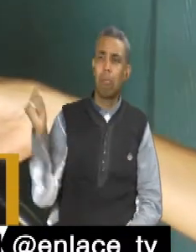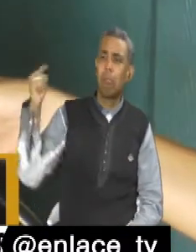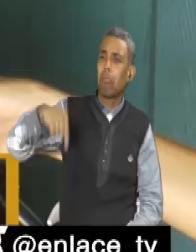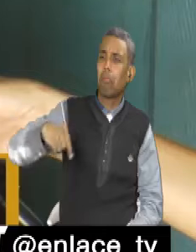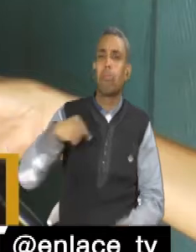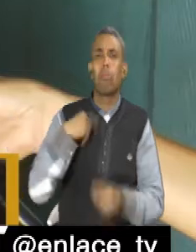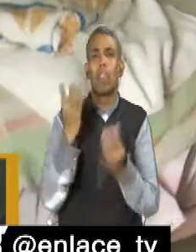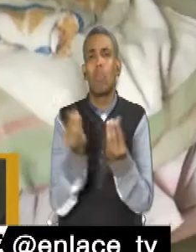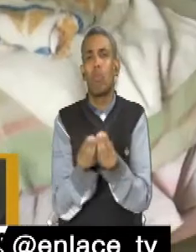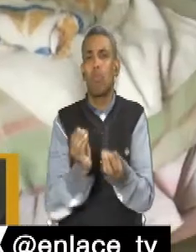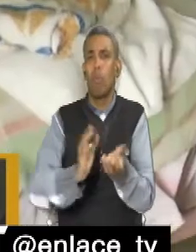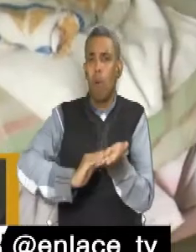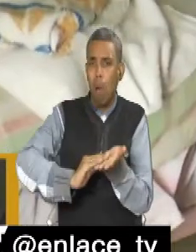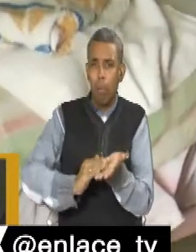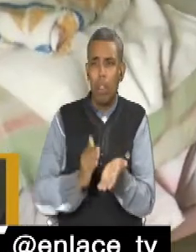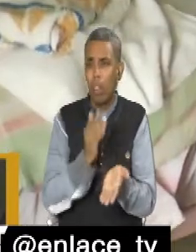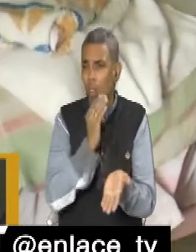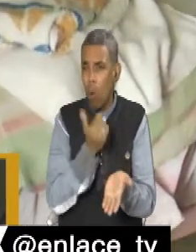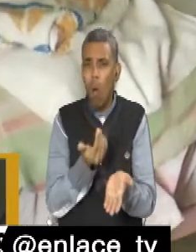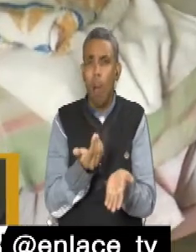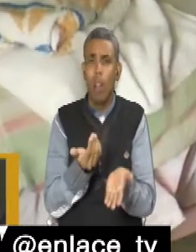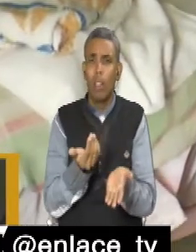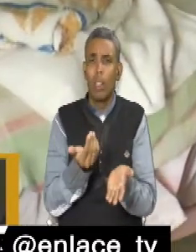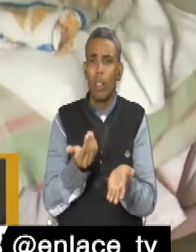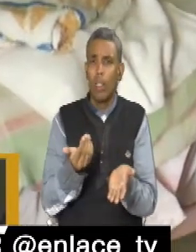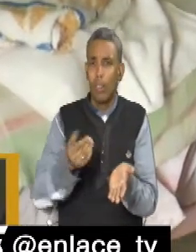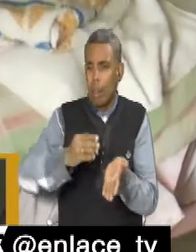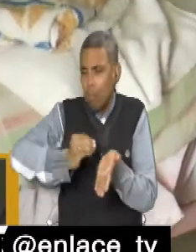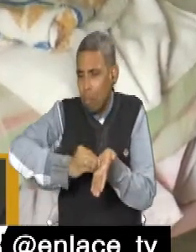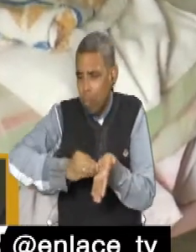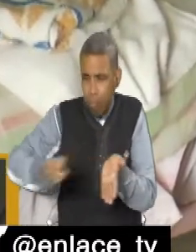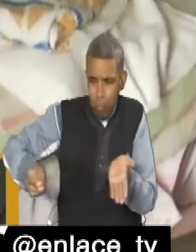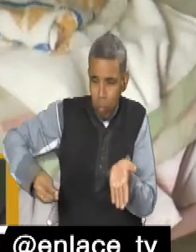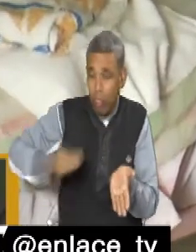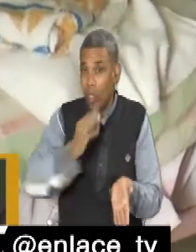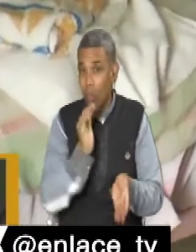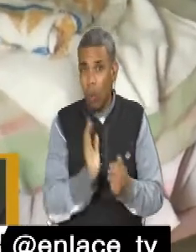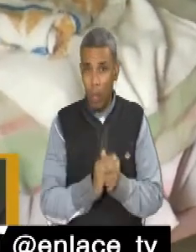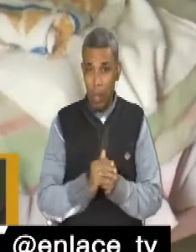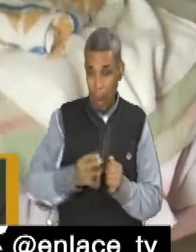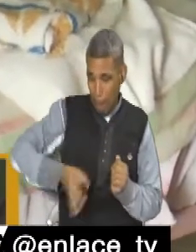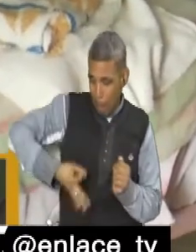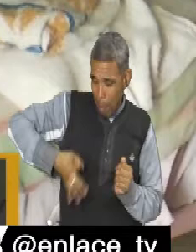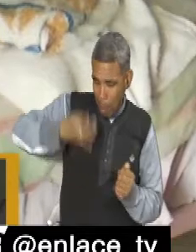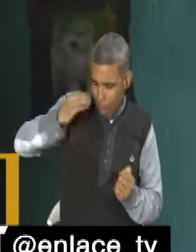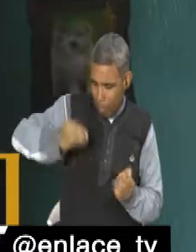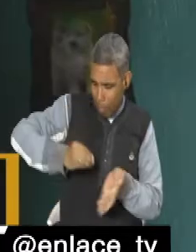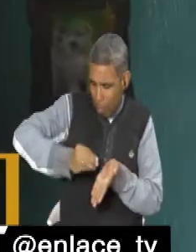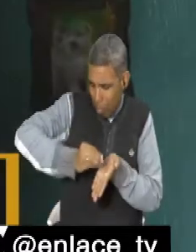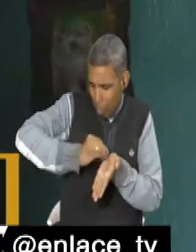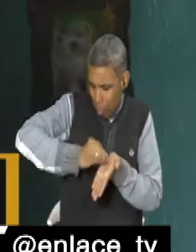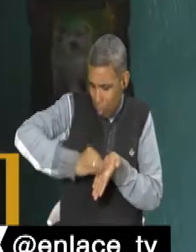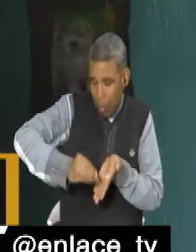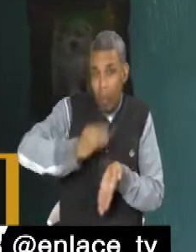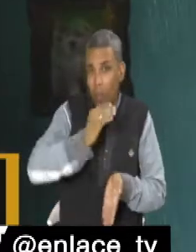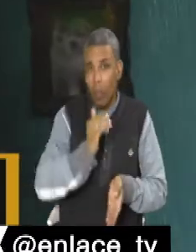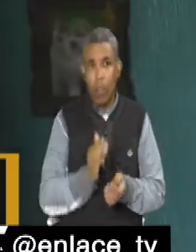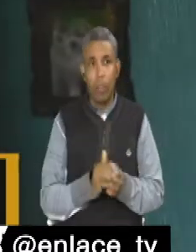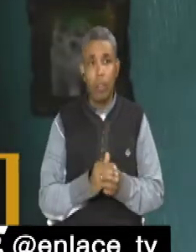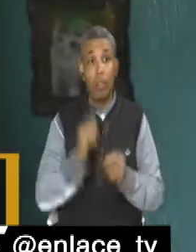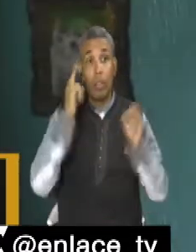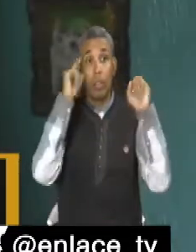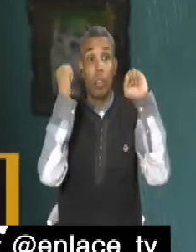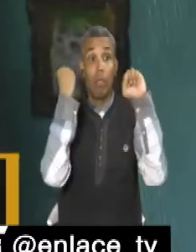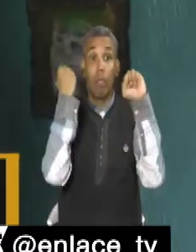tenemos días de estar aquí. Piden la intervención de los entes competentes y el apoyo de los ciudadanos de buen corazón. Y me preocupa de que